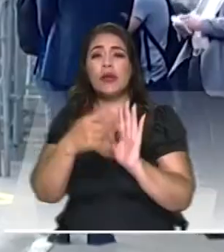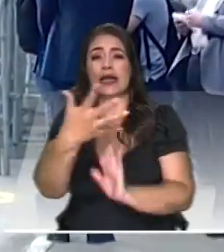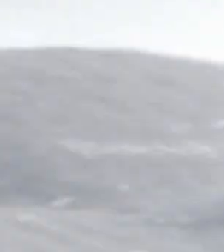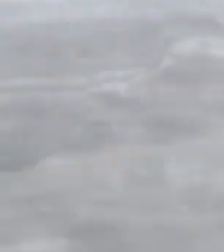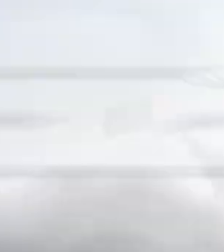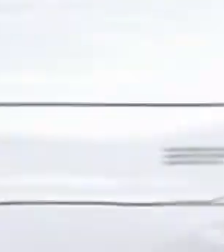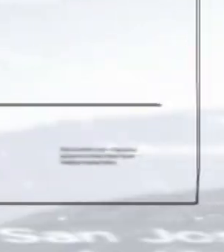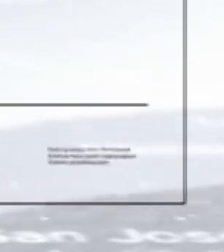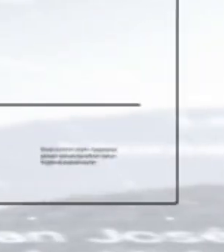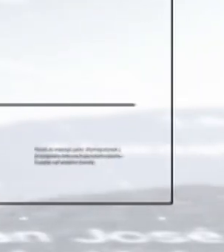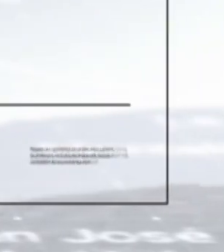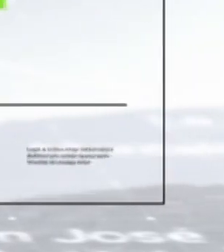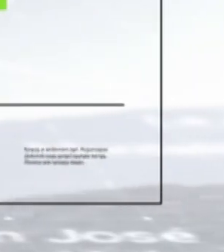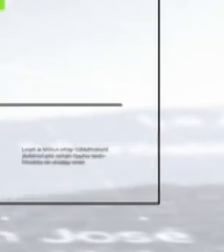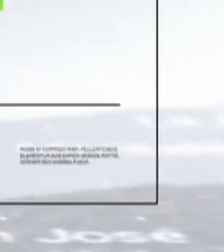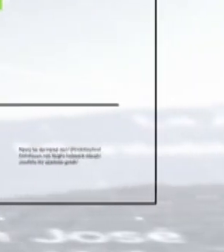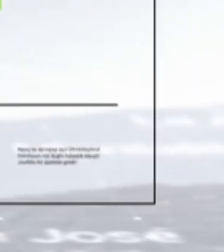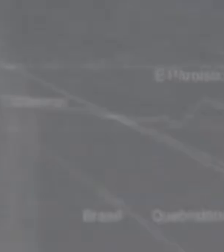personas